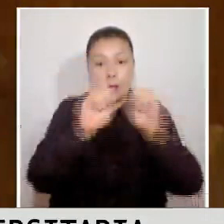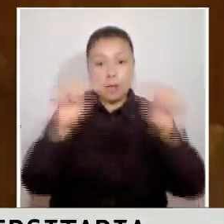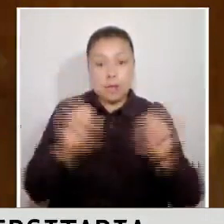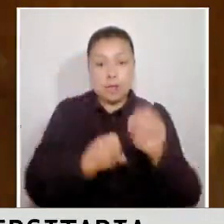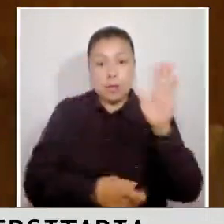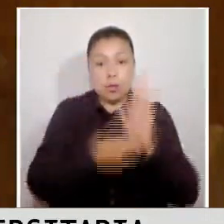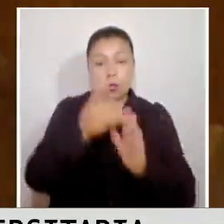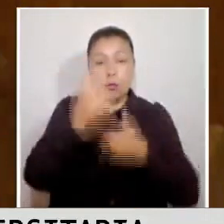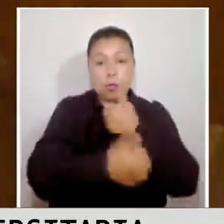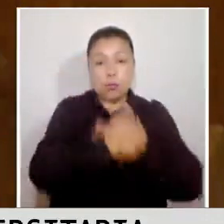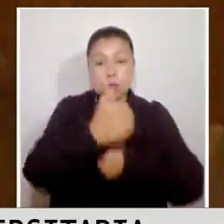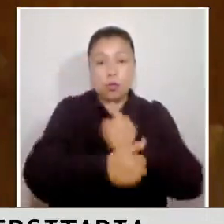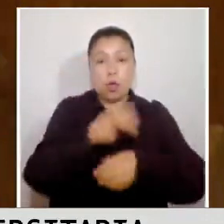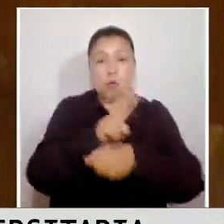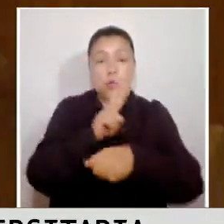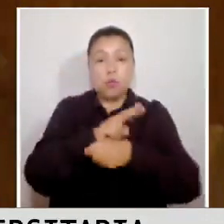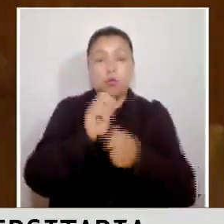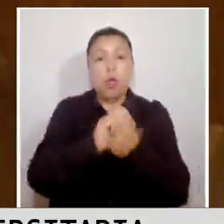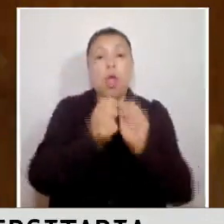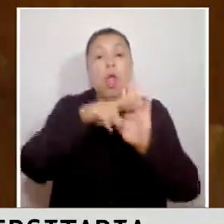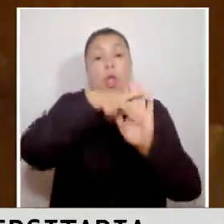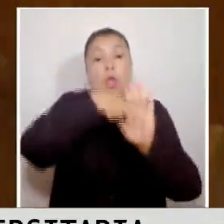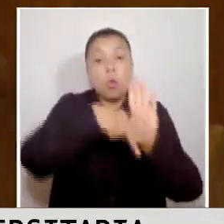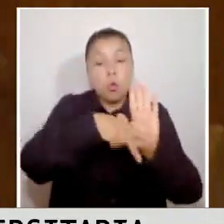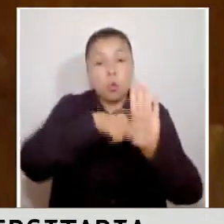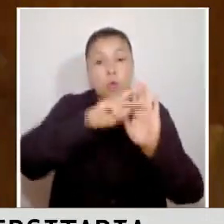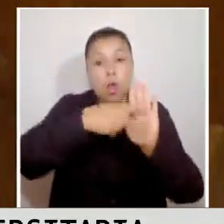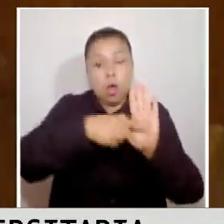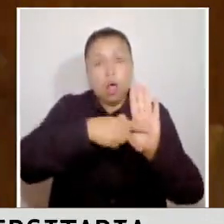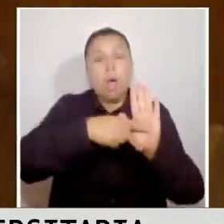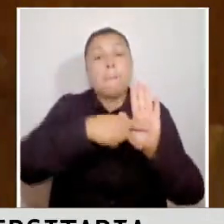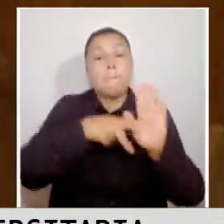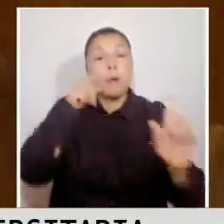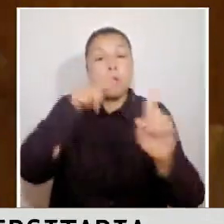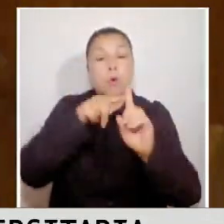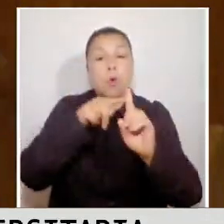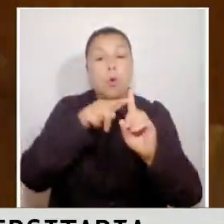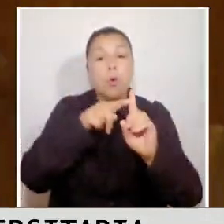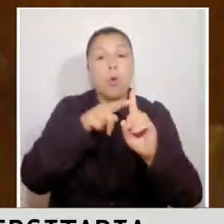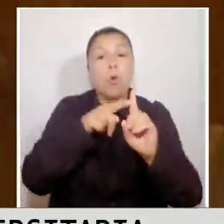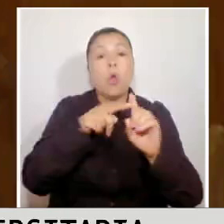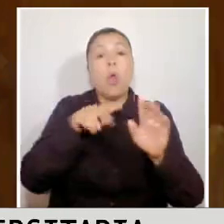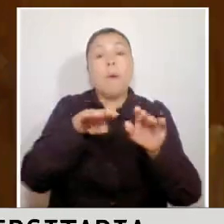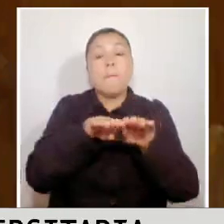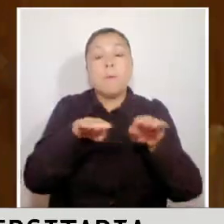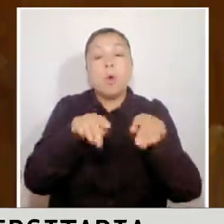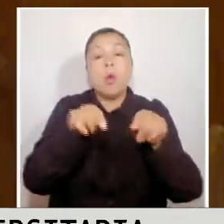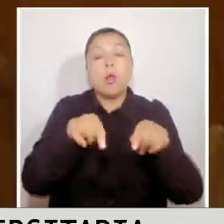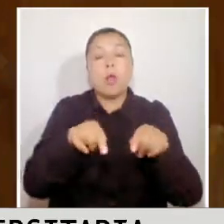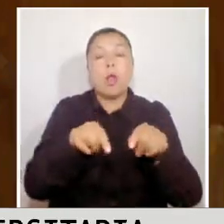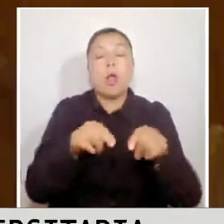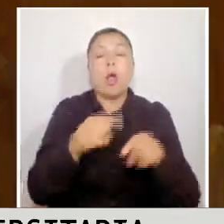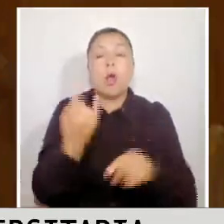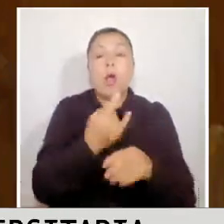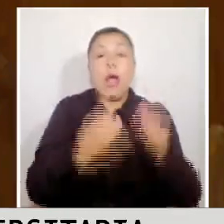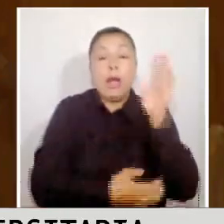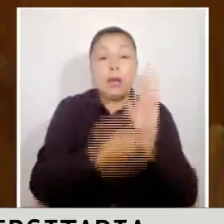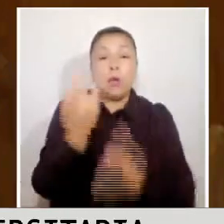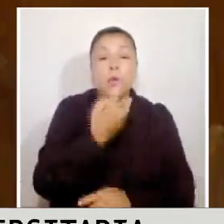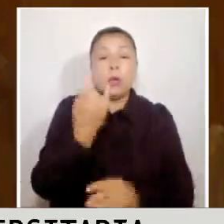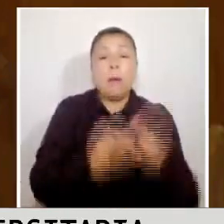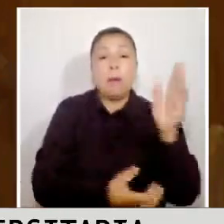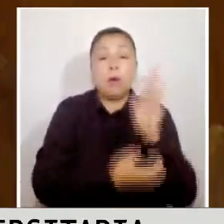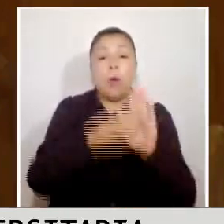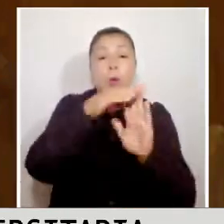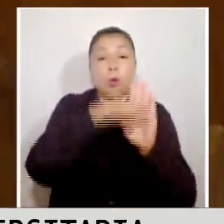profesional docente y modifica otras normas con el objeto de homologar los requisitos de admisión Universitaria para las carreras y programas